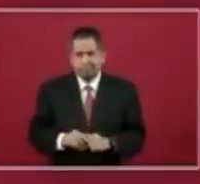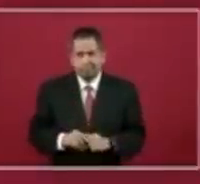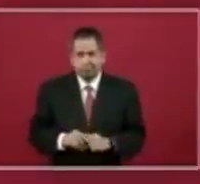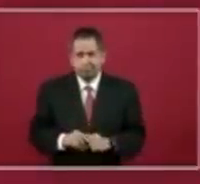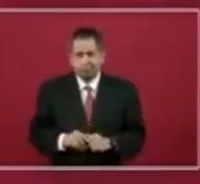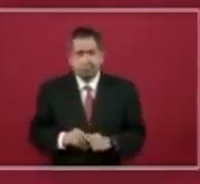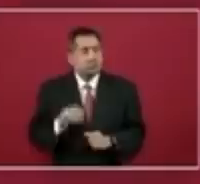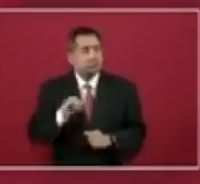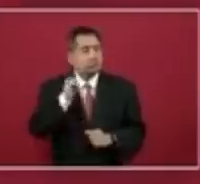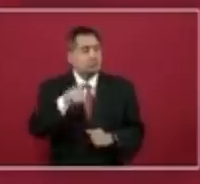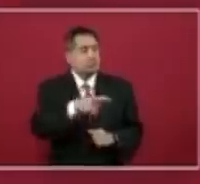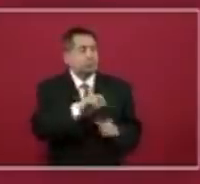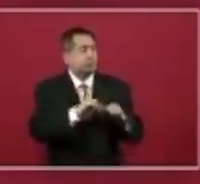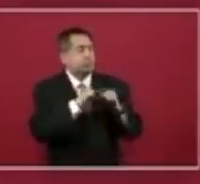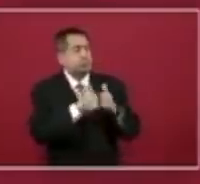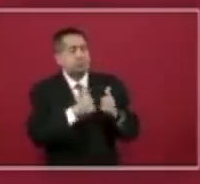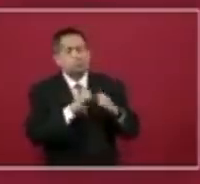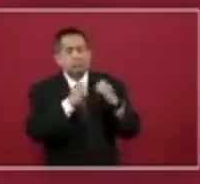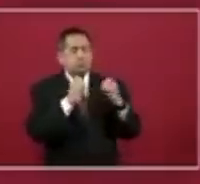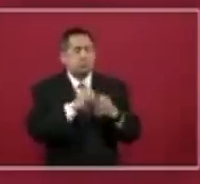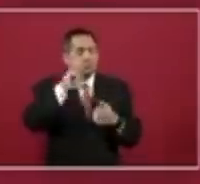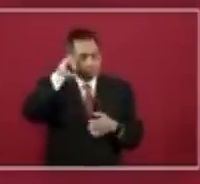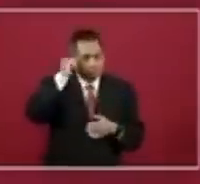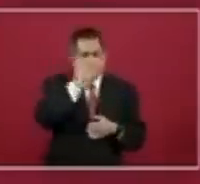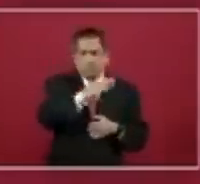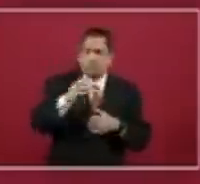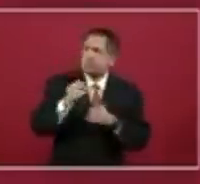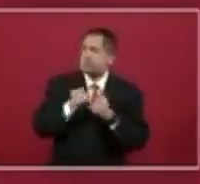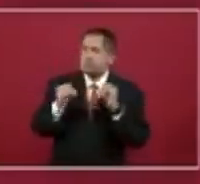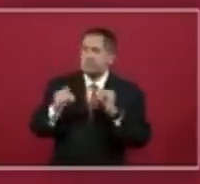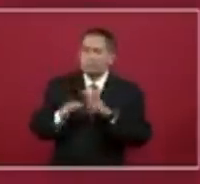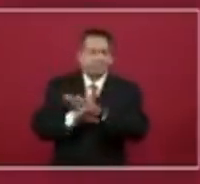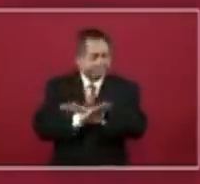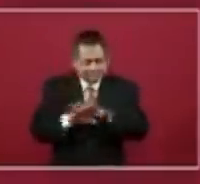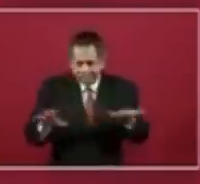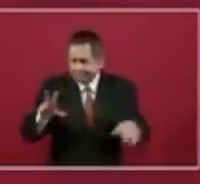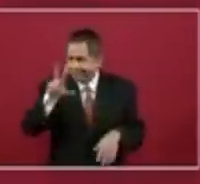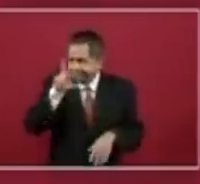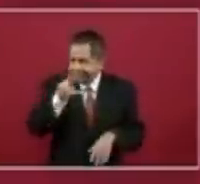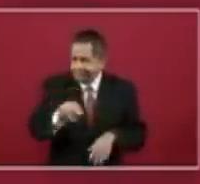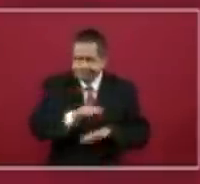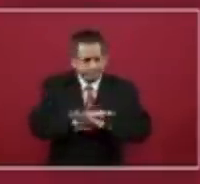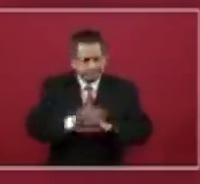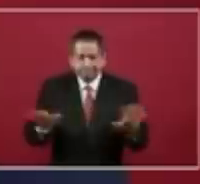Ninguna organización campesina independiente, no.